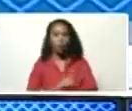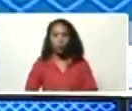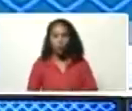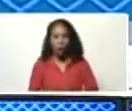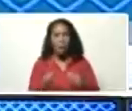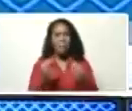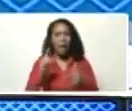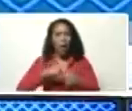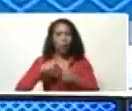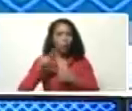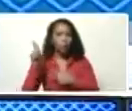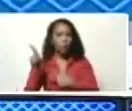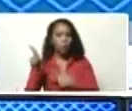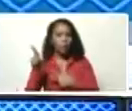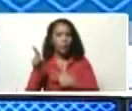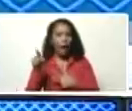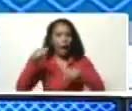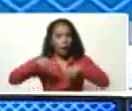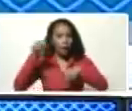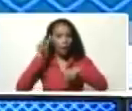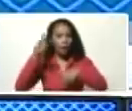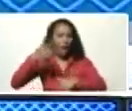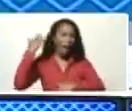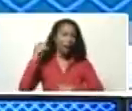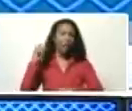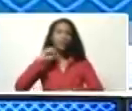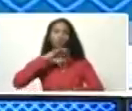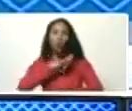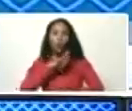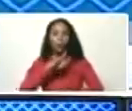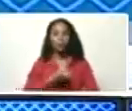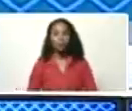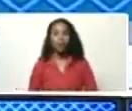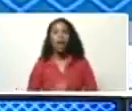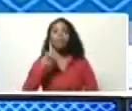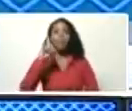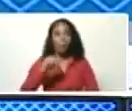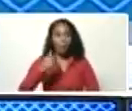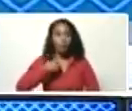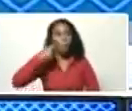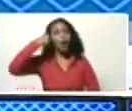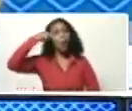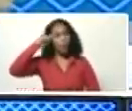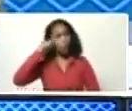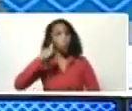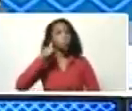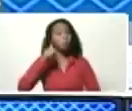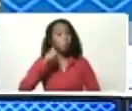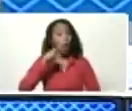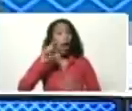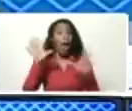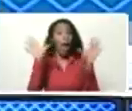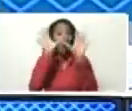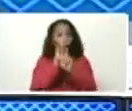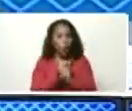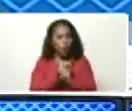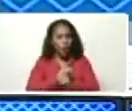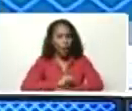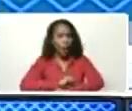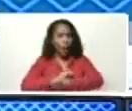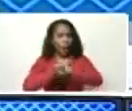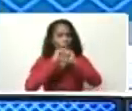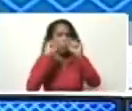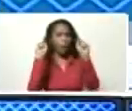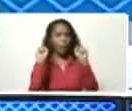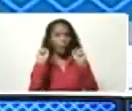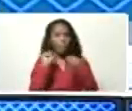para entonces en Venezuela. También recuerdo muy bien cómo de la noche a la mañana,